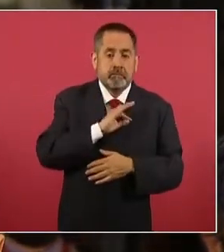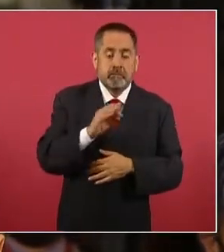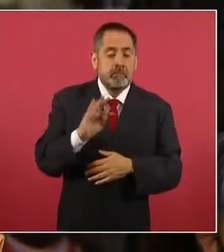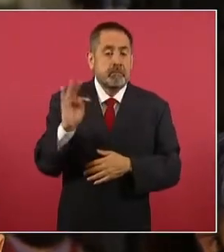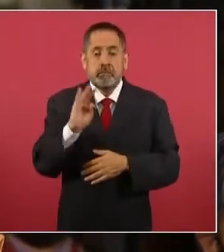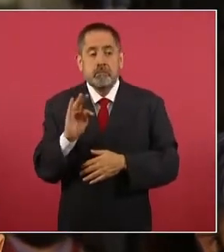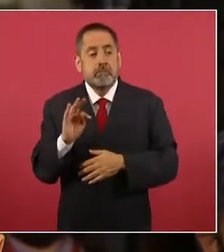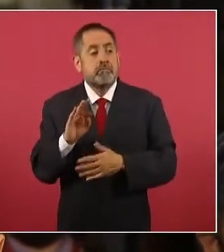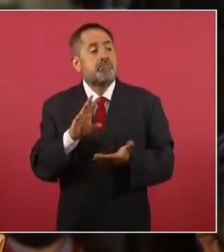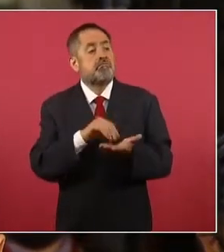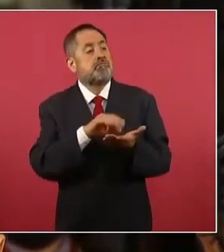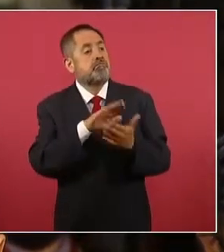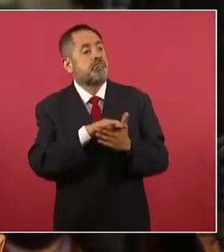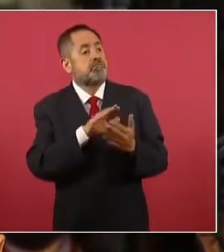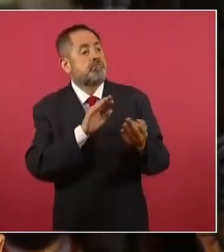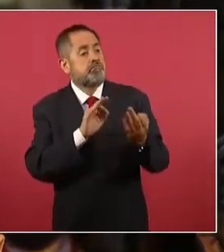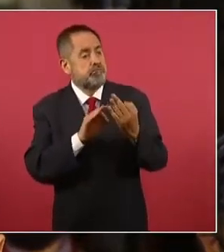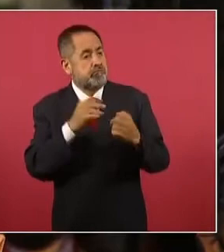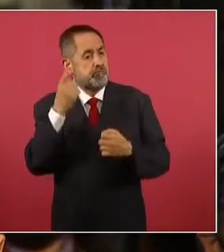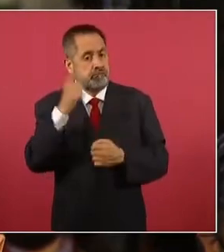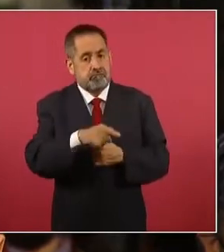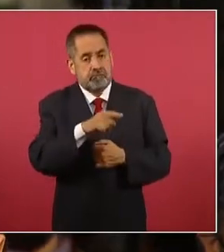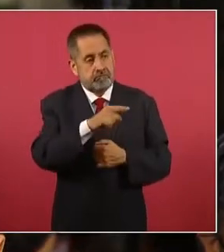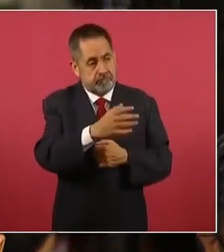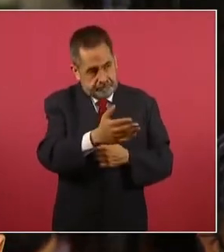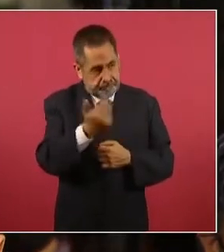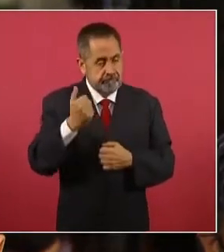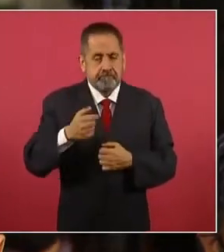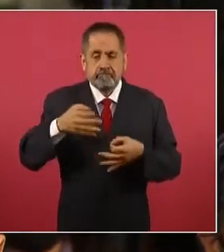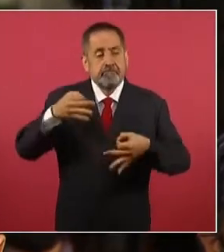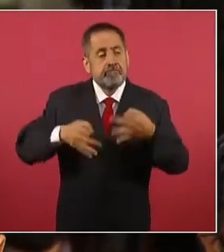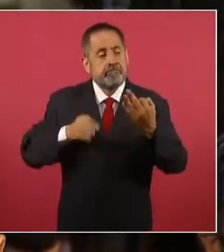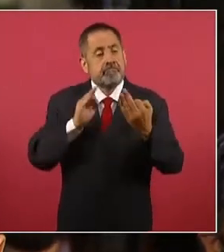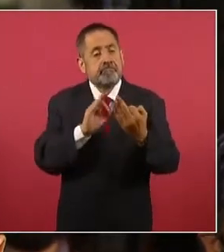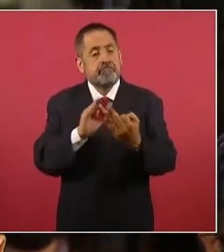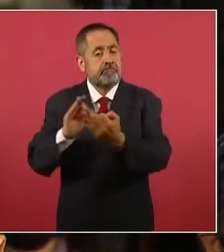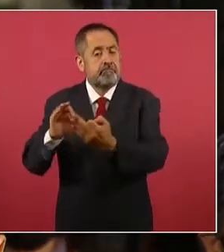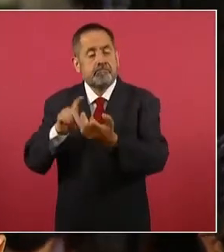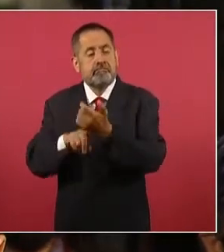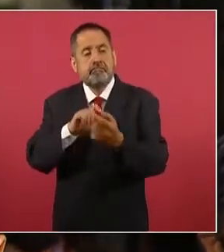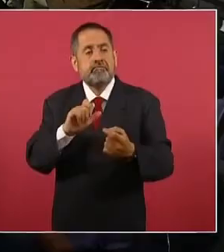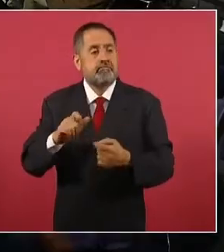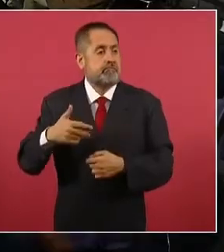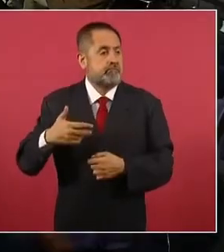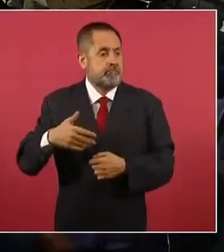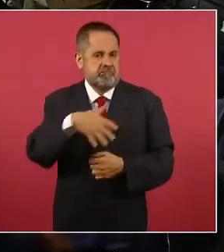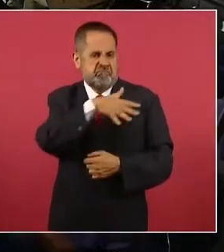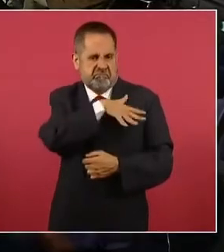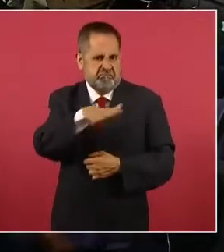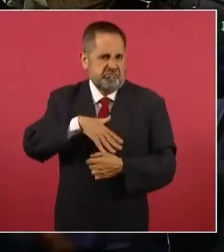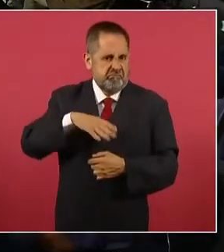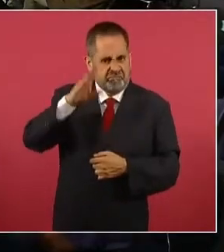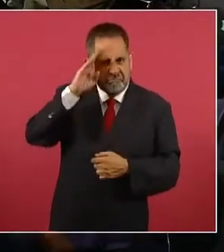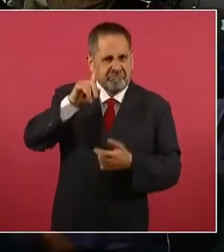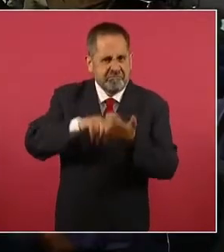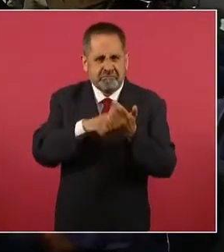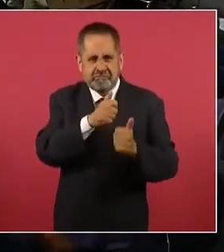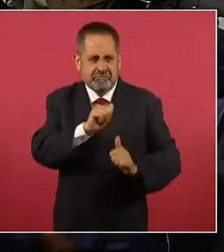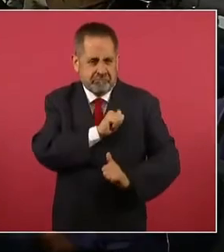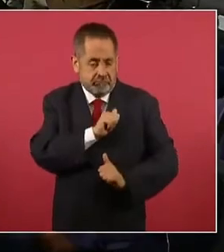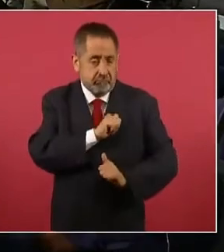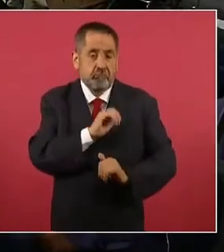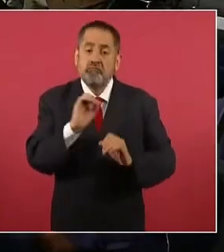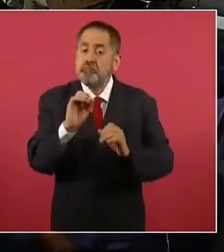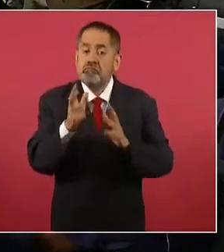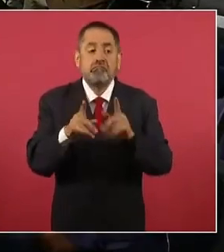a citar a tanto mandos del Ejército como incluso hasta el propio presidente Felipe Calderón. La